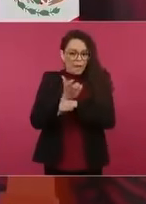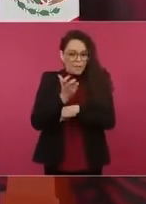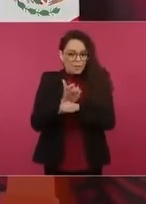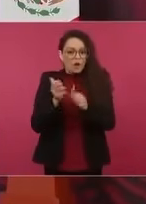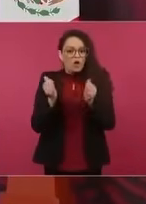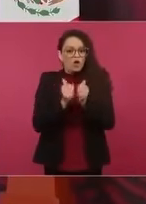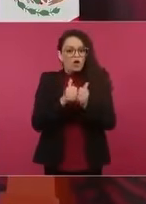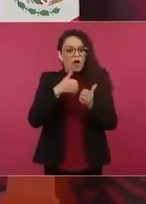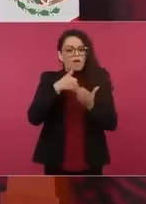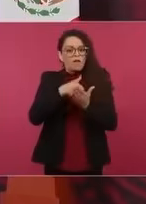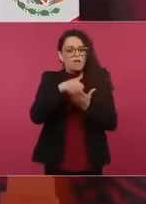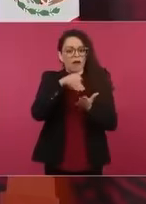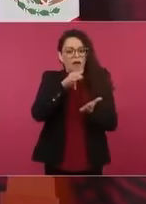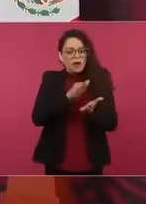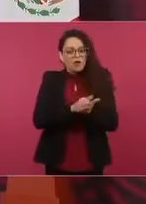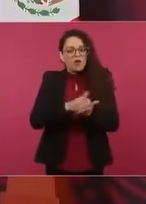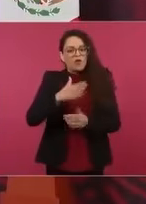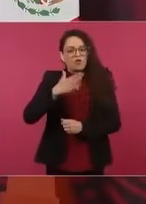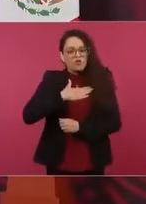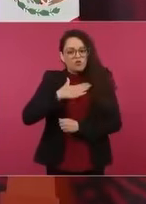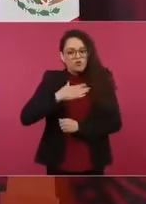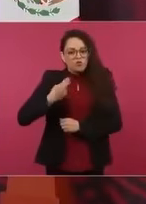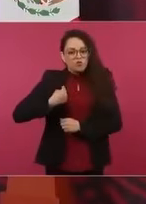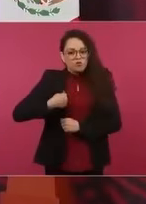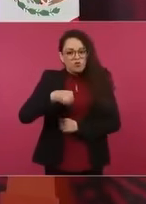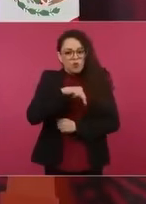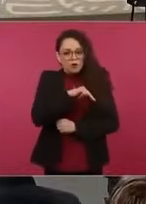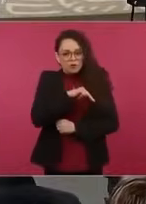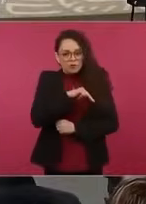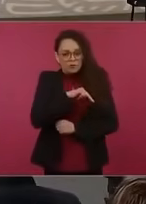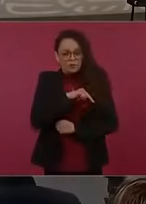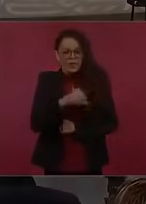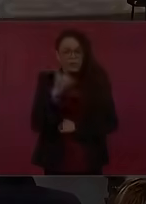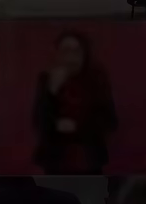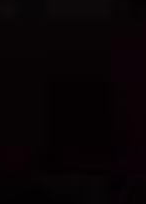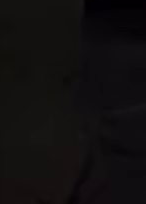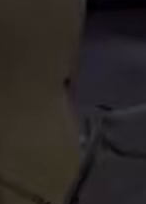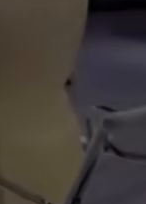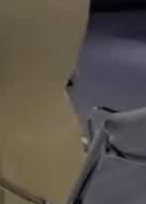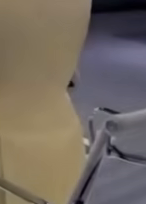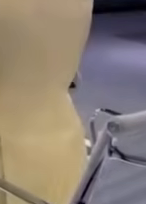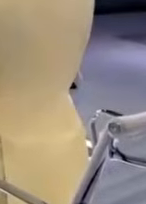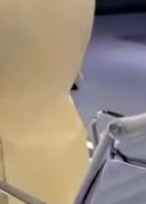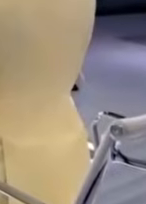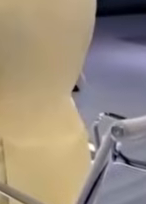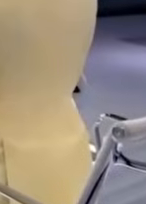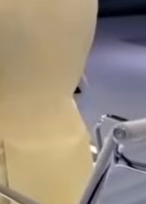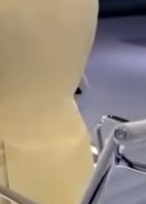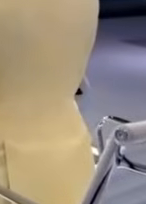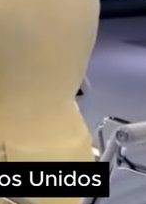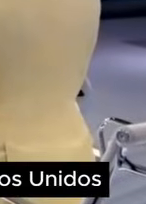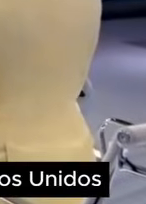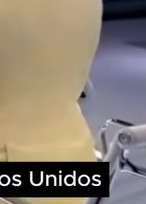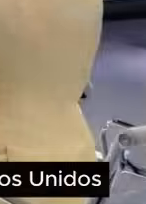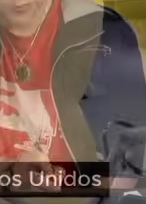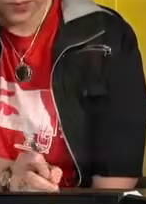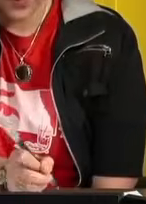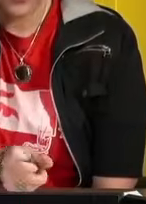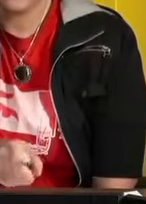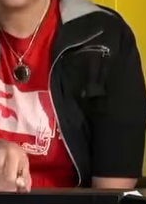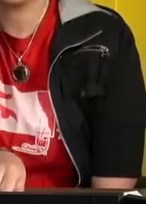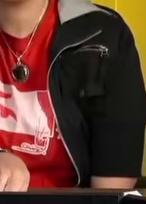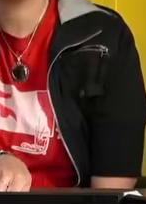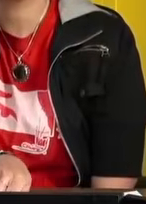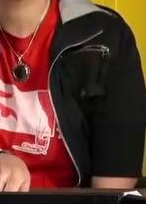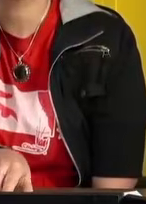esta coartada para invadir, para incidir y sobre todo para impedir proyectos de carácter soberano. Para hablar de ello,